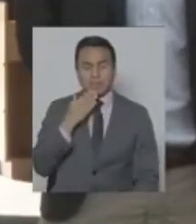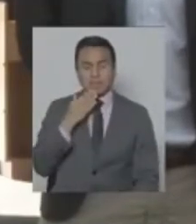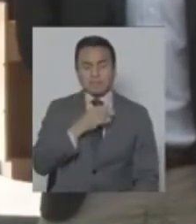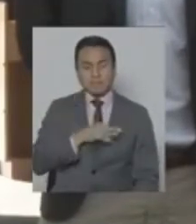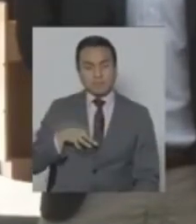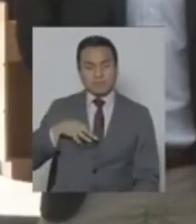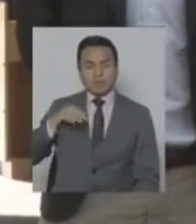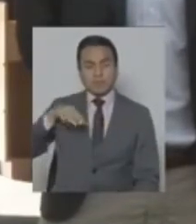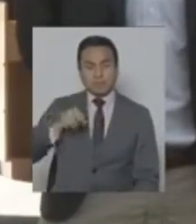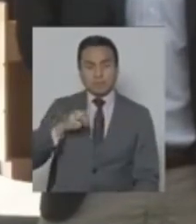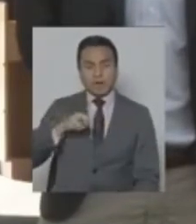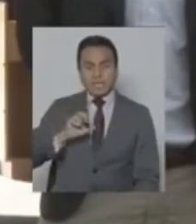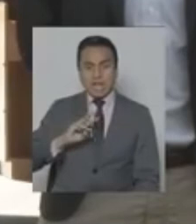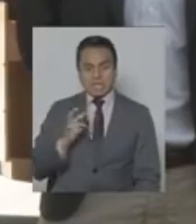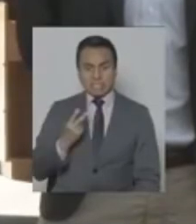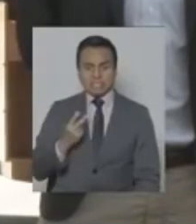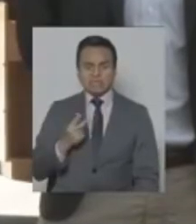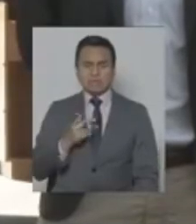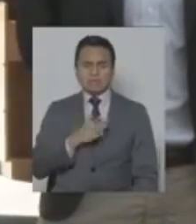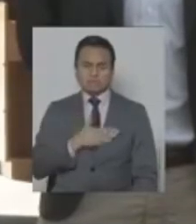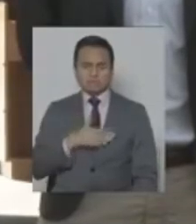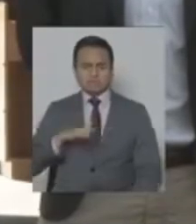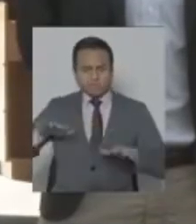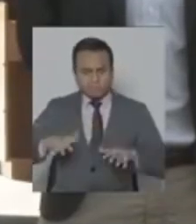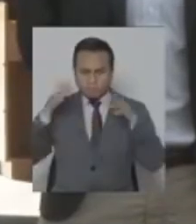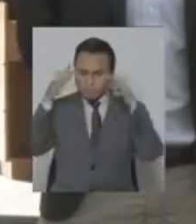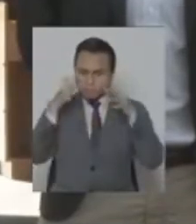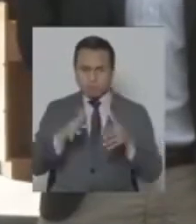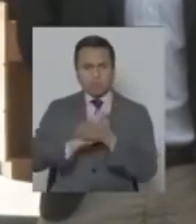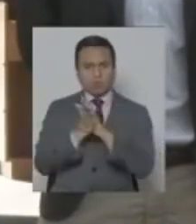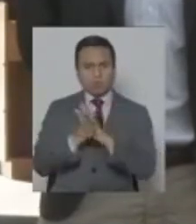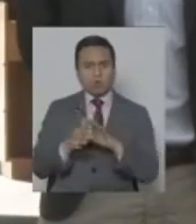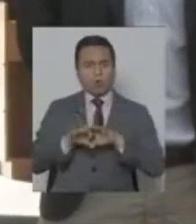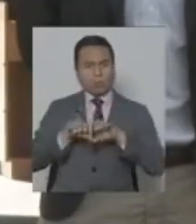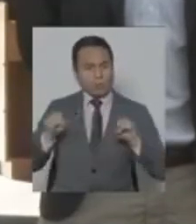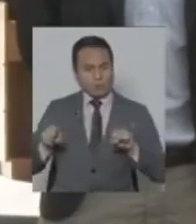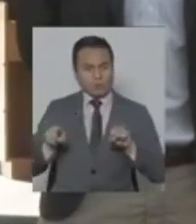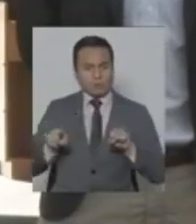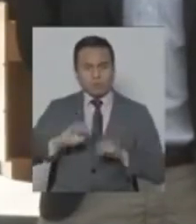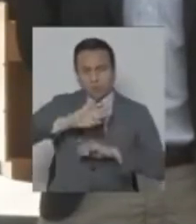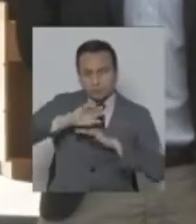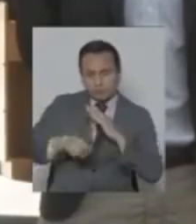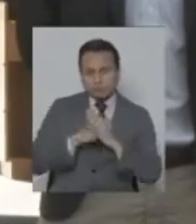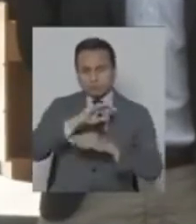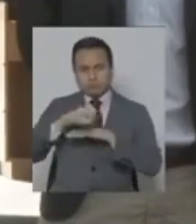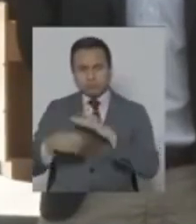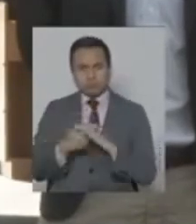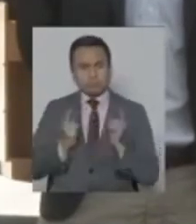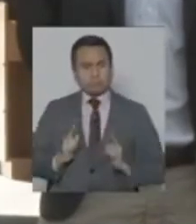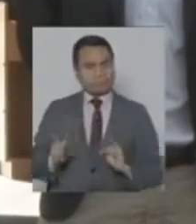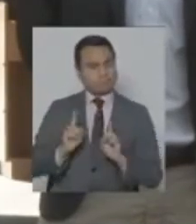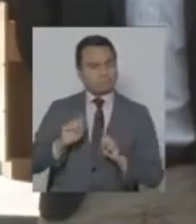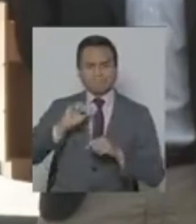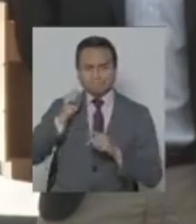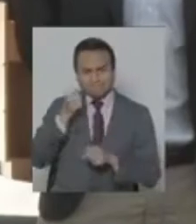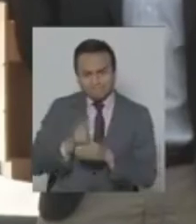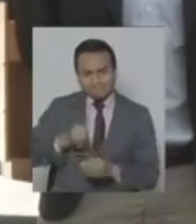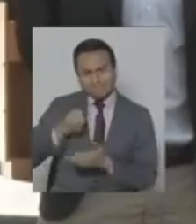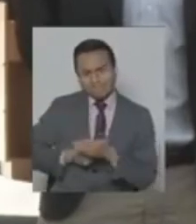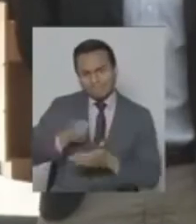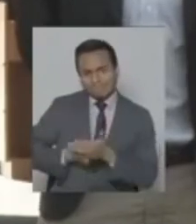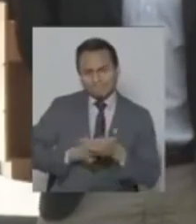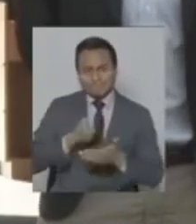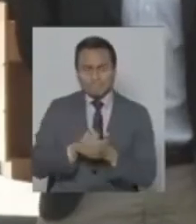empeño todo su corazón todo su compromiso sin descanso para enfrentar de la menor de la mejor